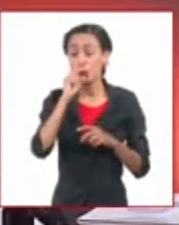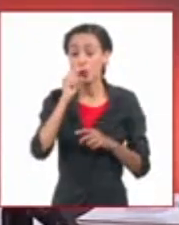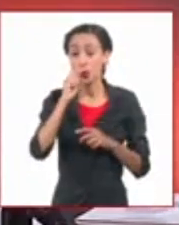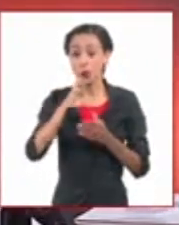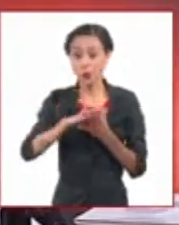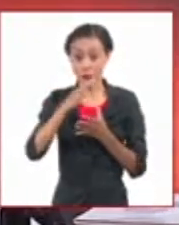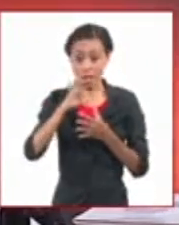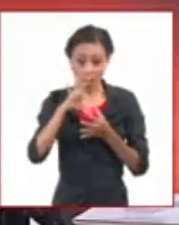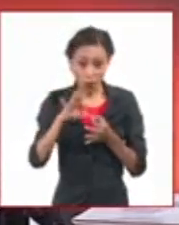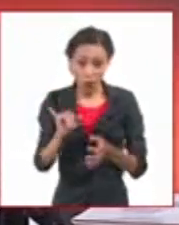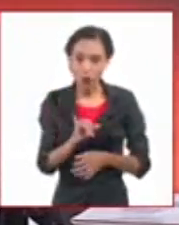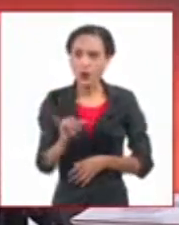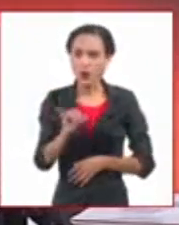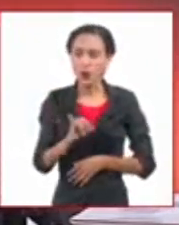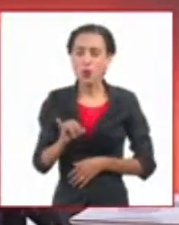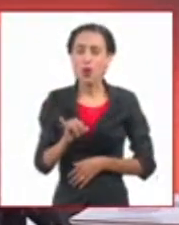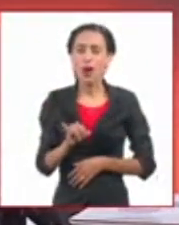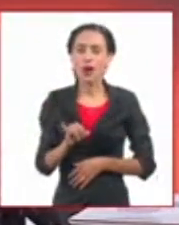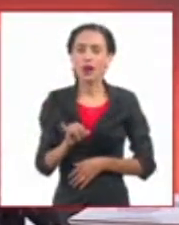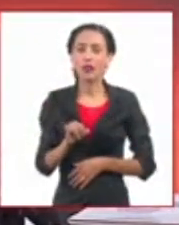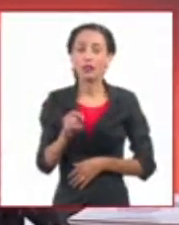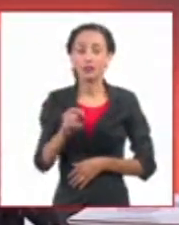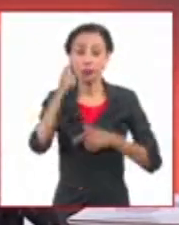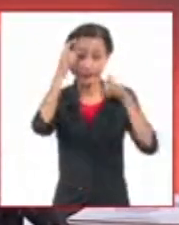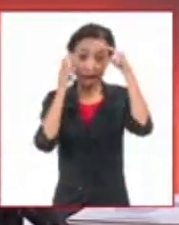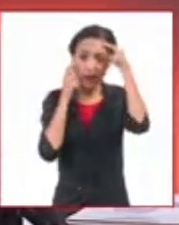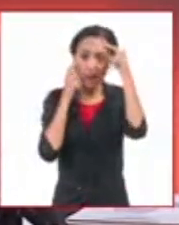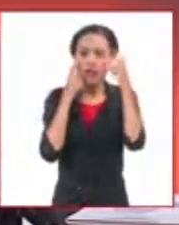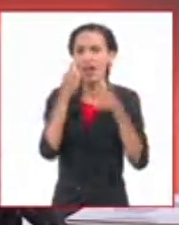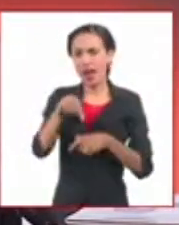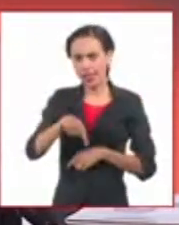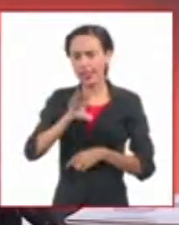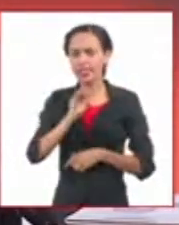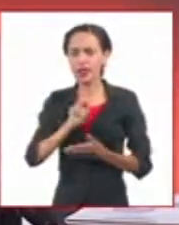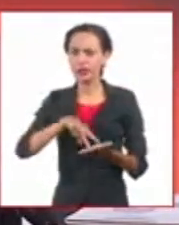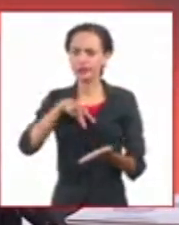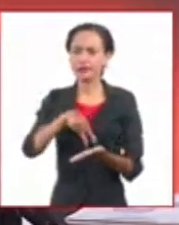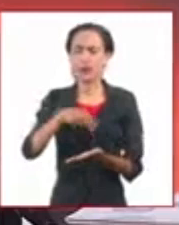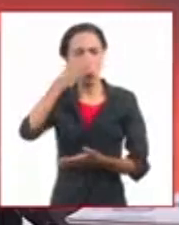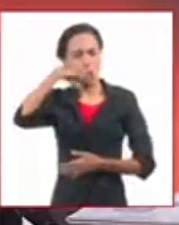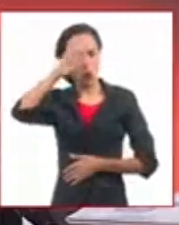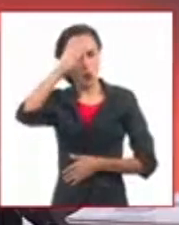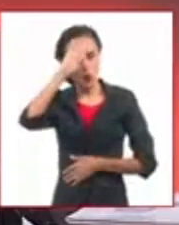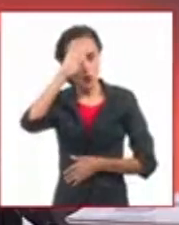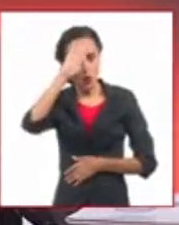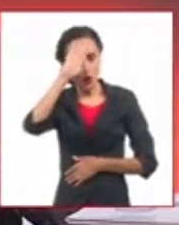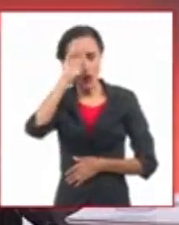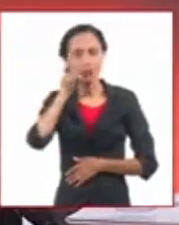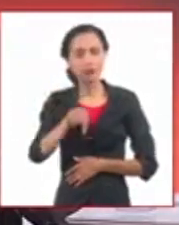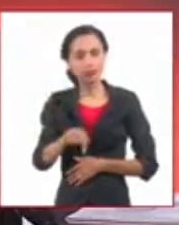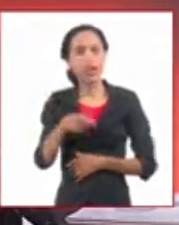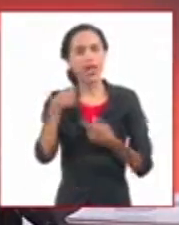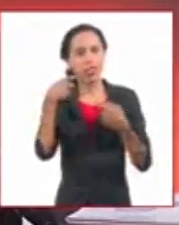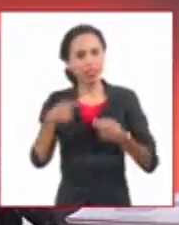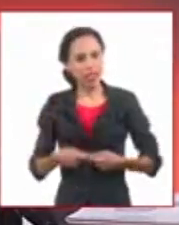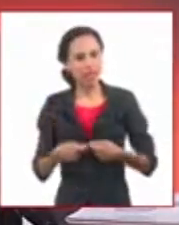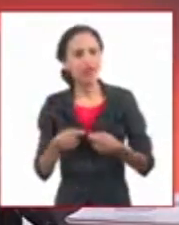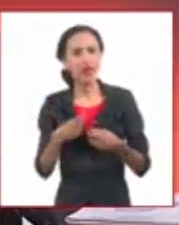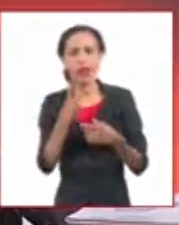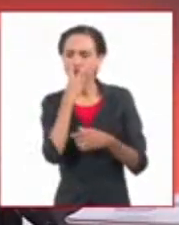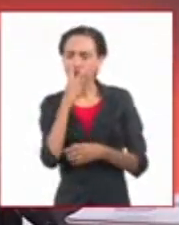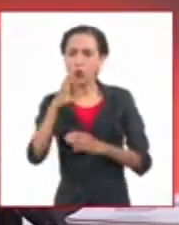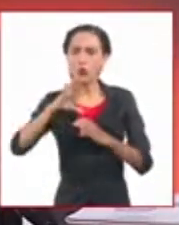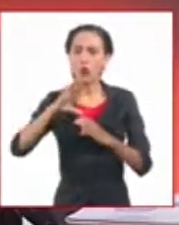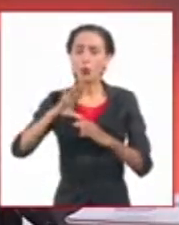pero ahí ya se le dijo bien claro que cuba era un tema por el que debía pasar como en el 2012 en cartagena